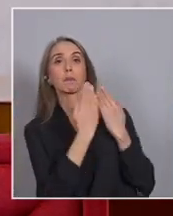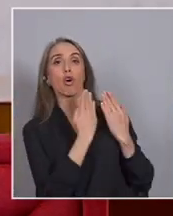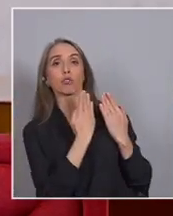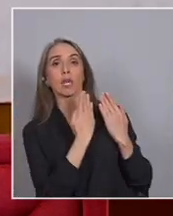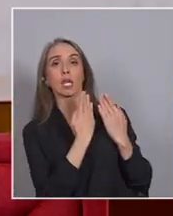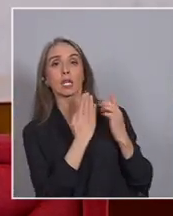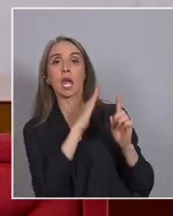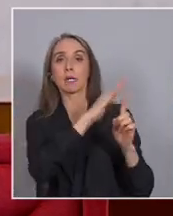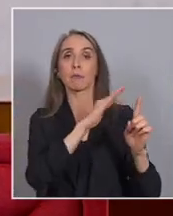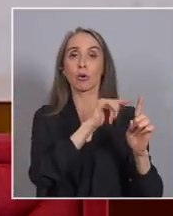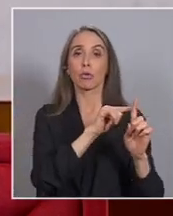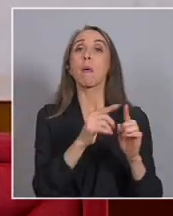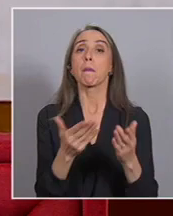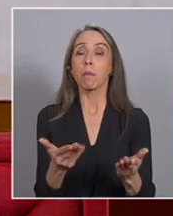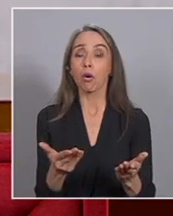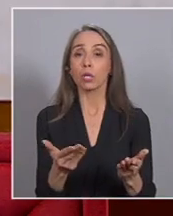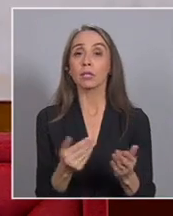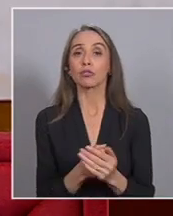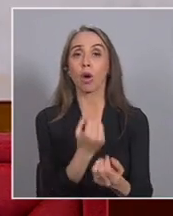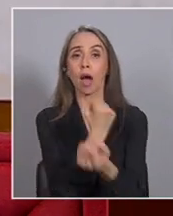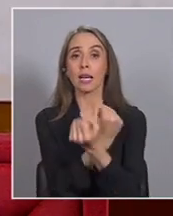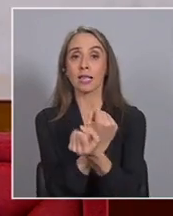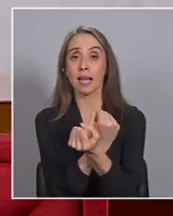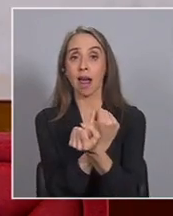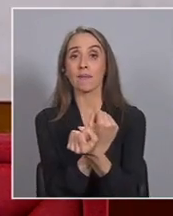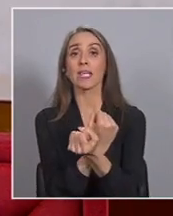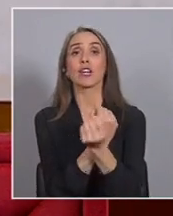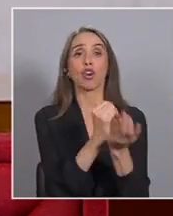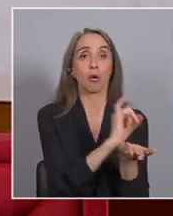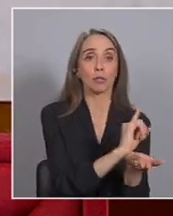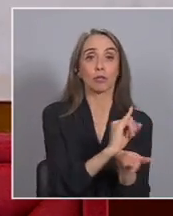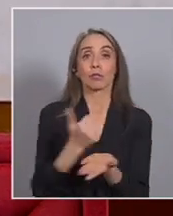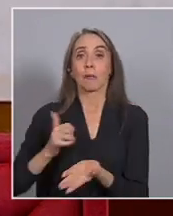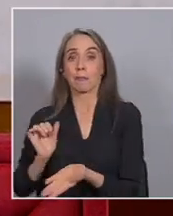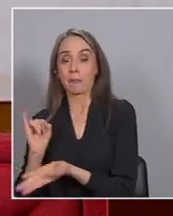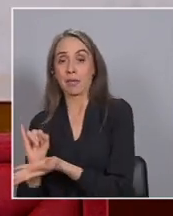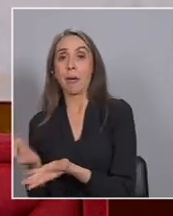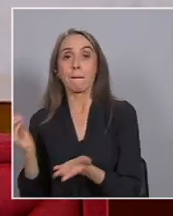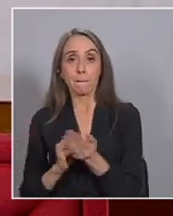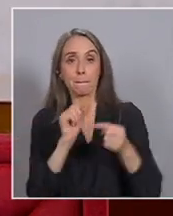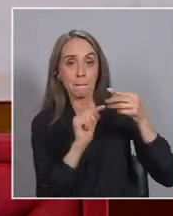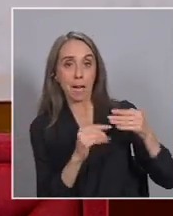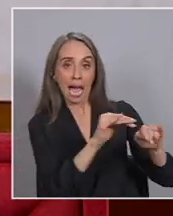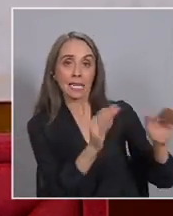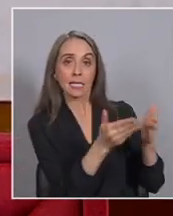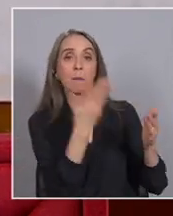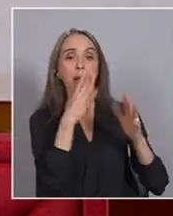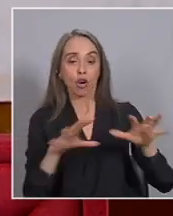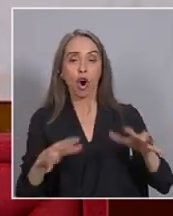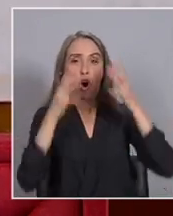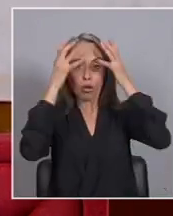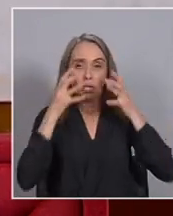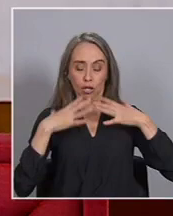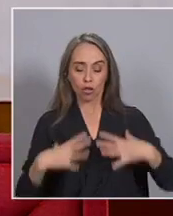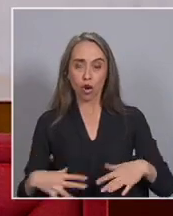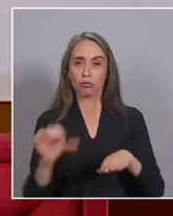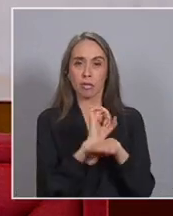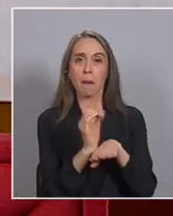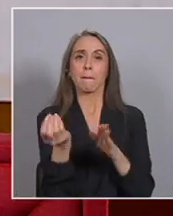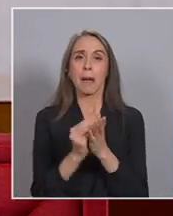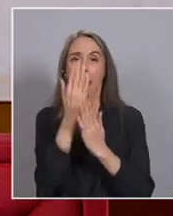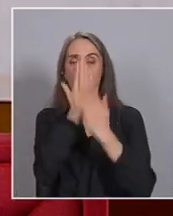Por eso estamos proporcionando a carabineros y a la PDI más incentivos, mejor equipamiento, más elementos de